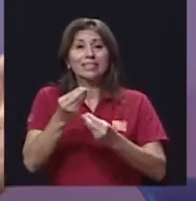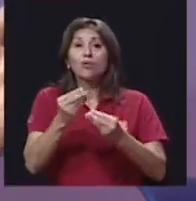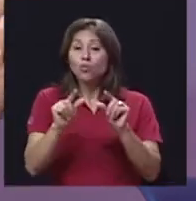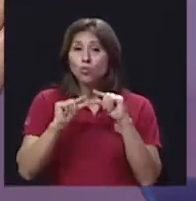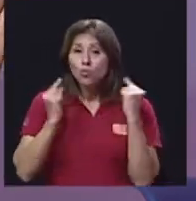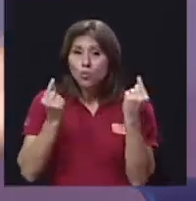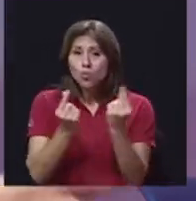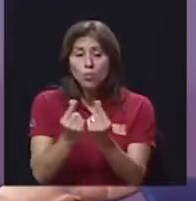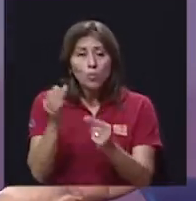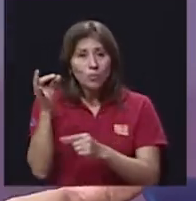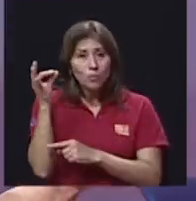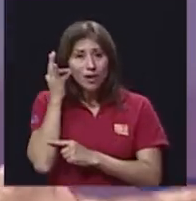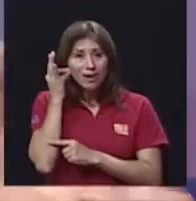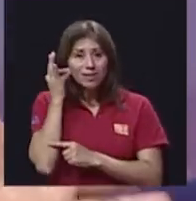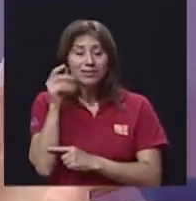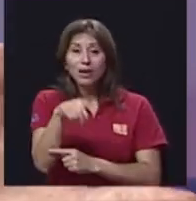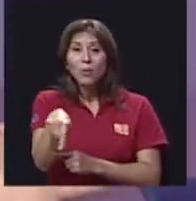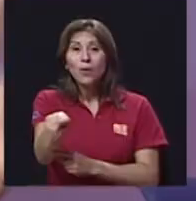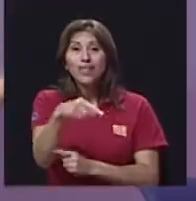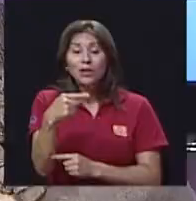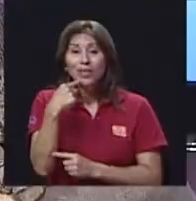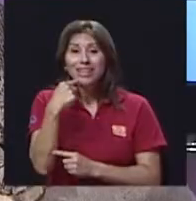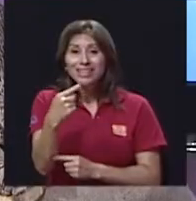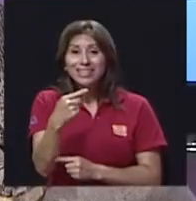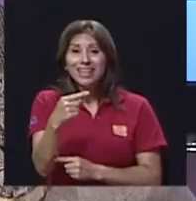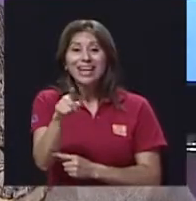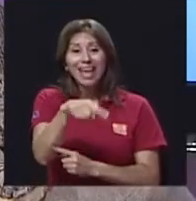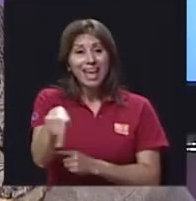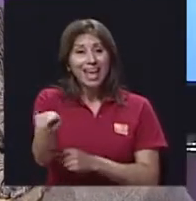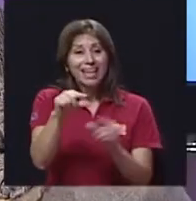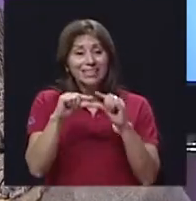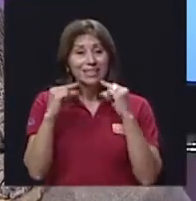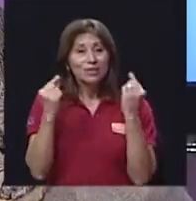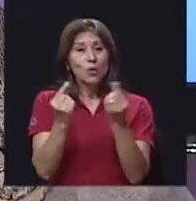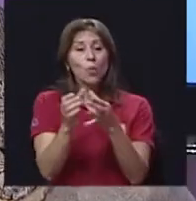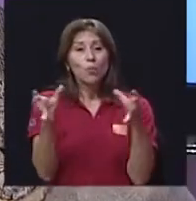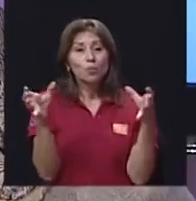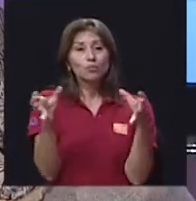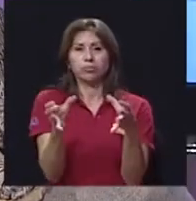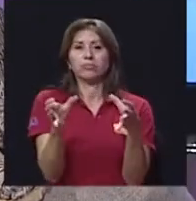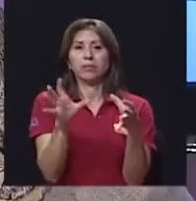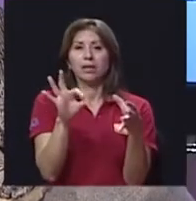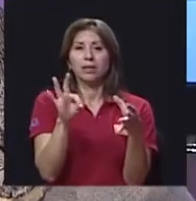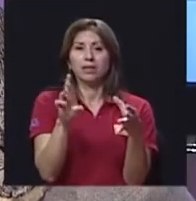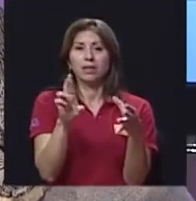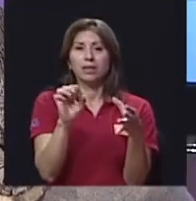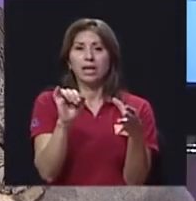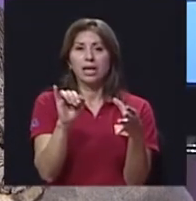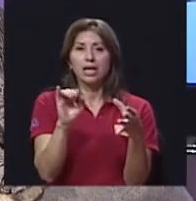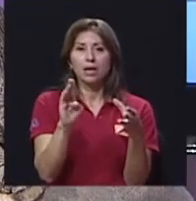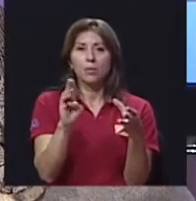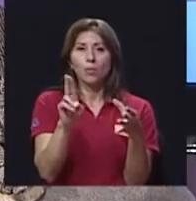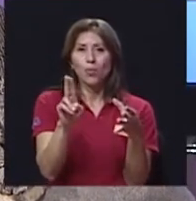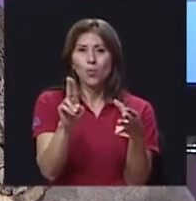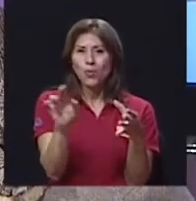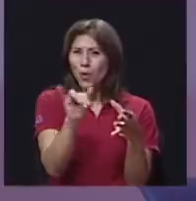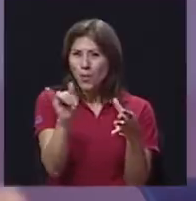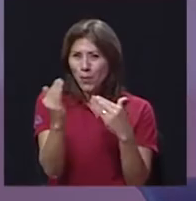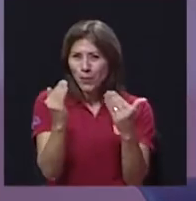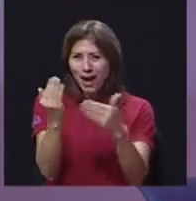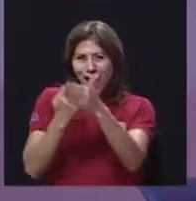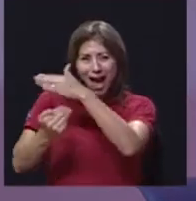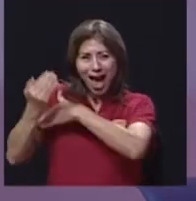que como ellas lo dicen es de las tribus que había antes y que todavía a pesar de que hemos evolucionado